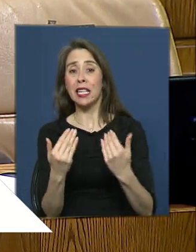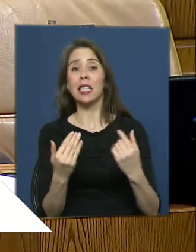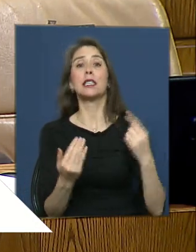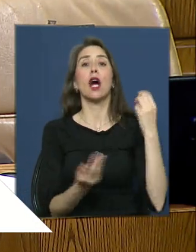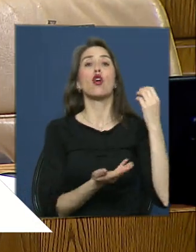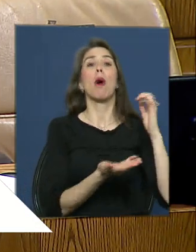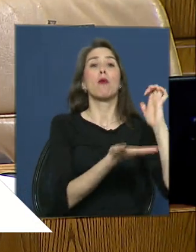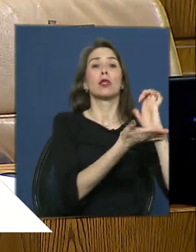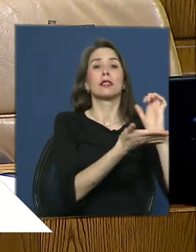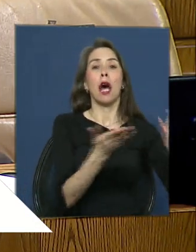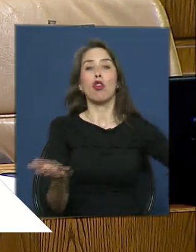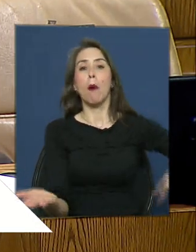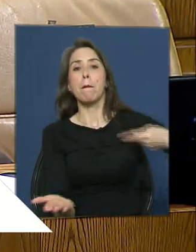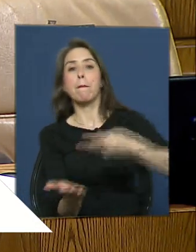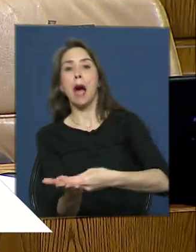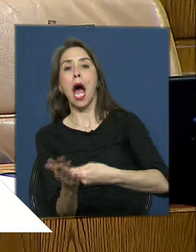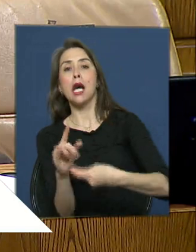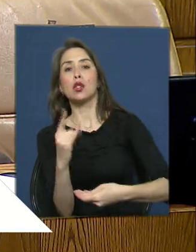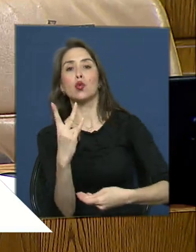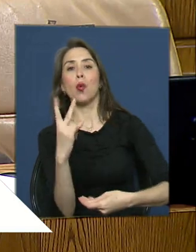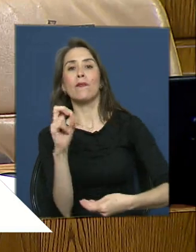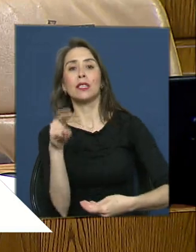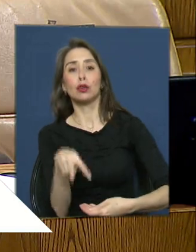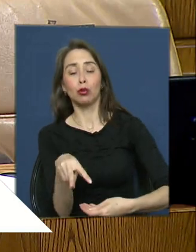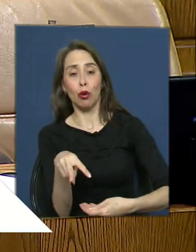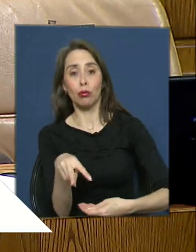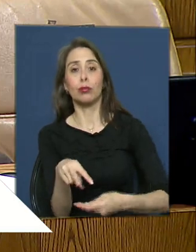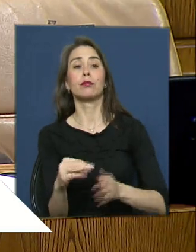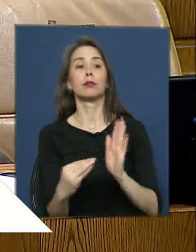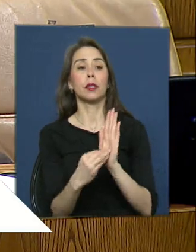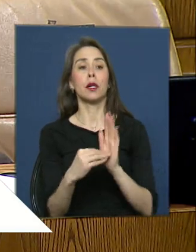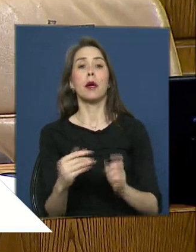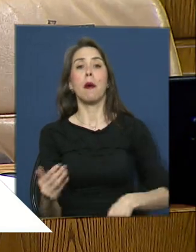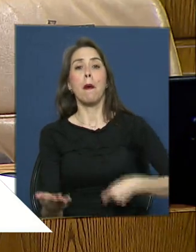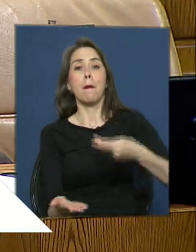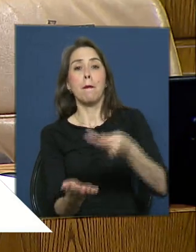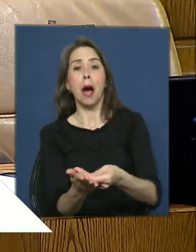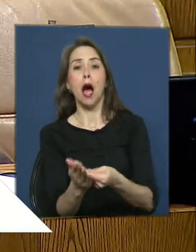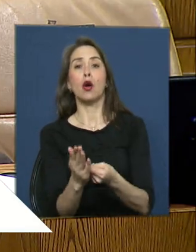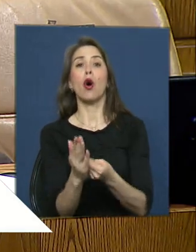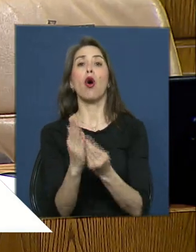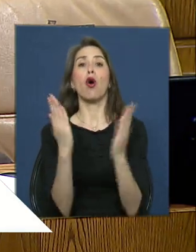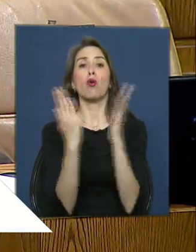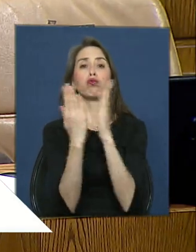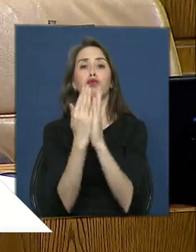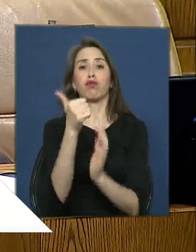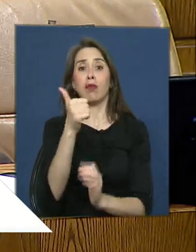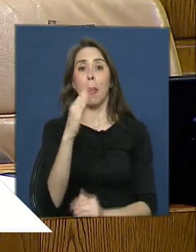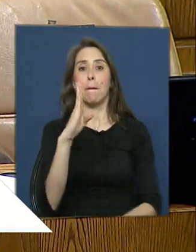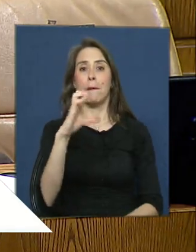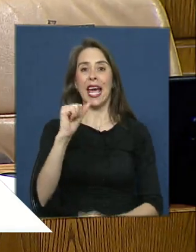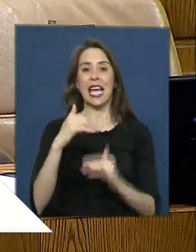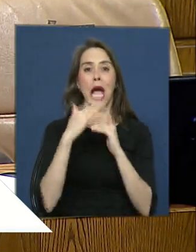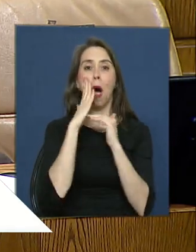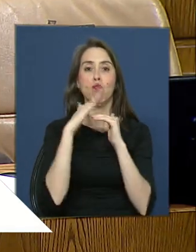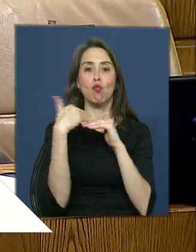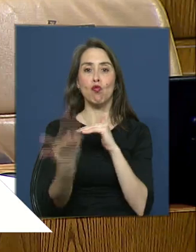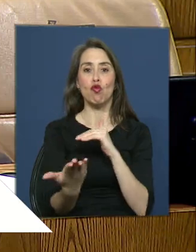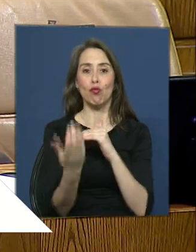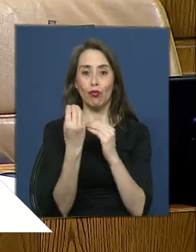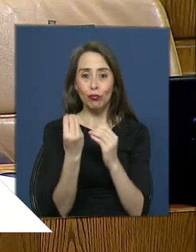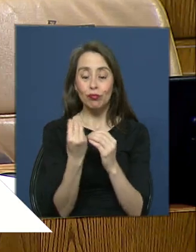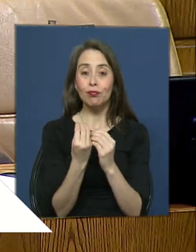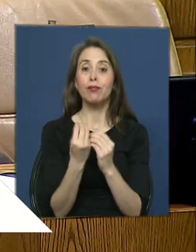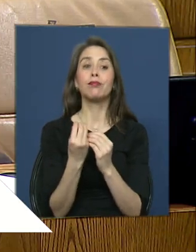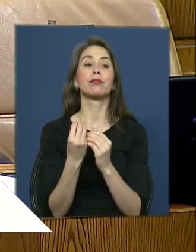es un avance. Lo que dice relación también con el pago de la beca de excelencia académica, valoramos los ajustes que se han